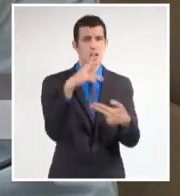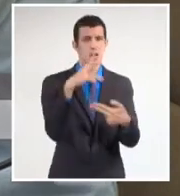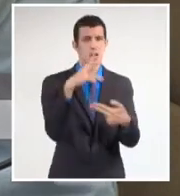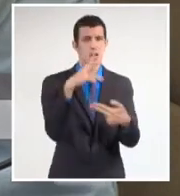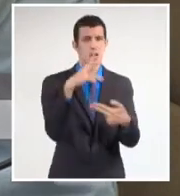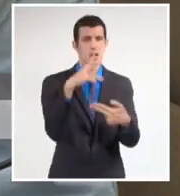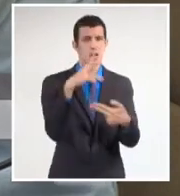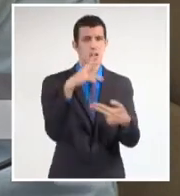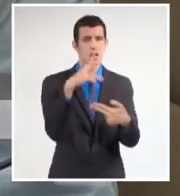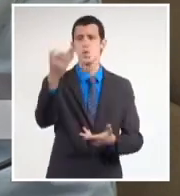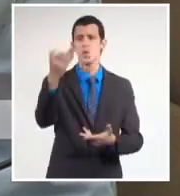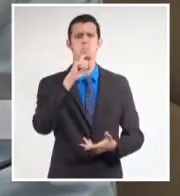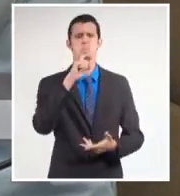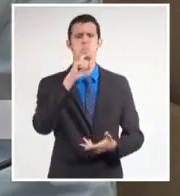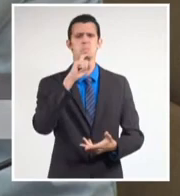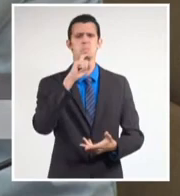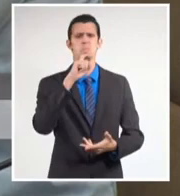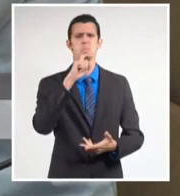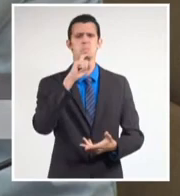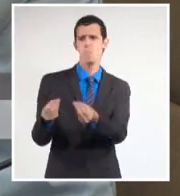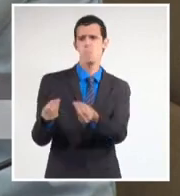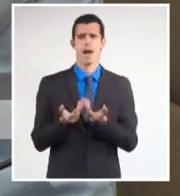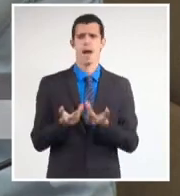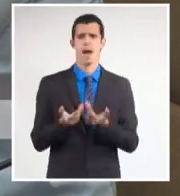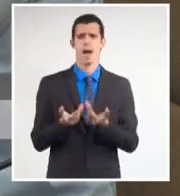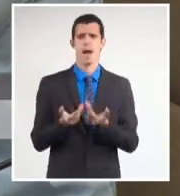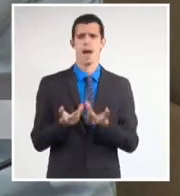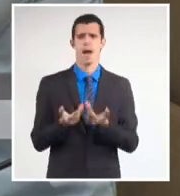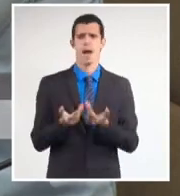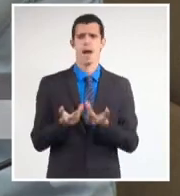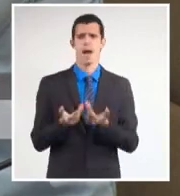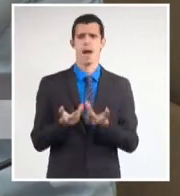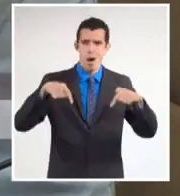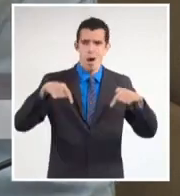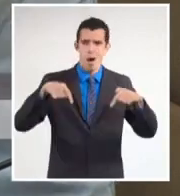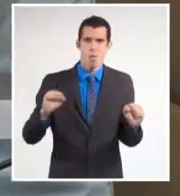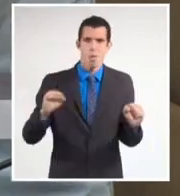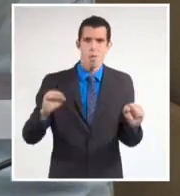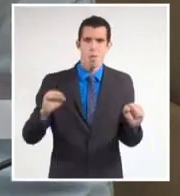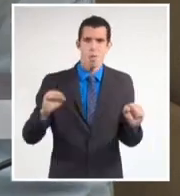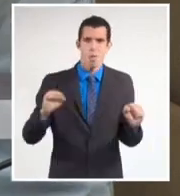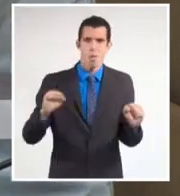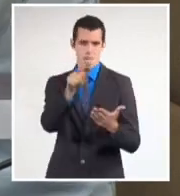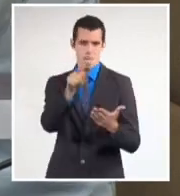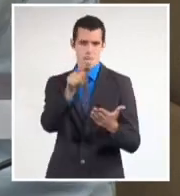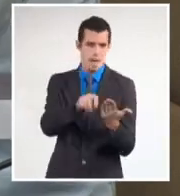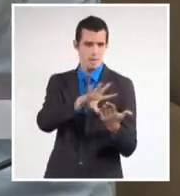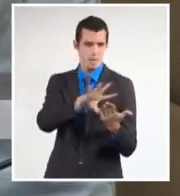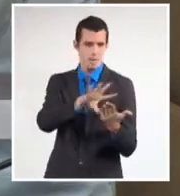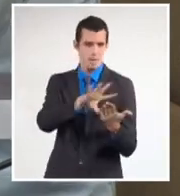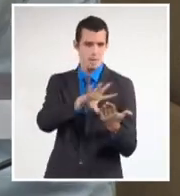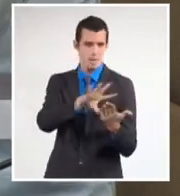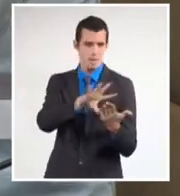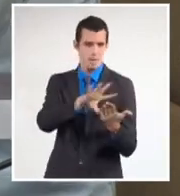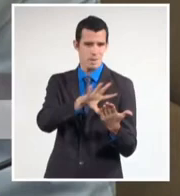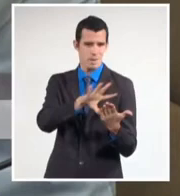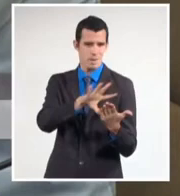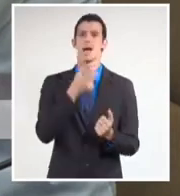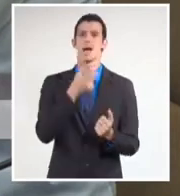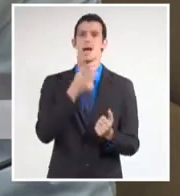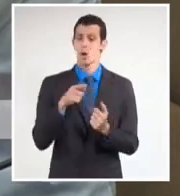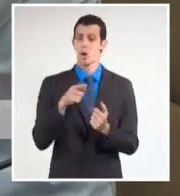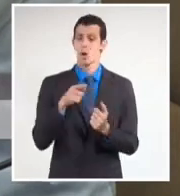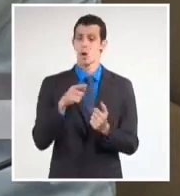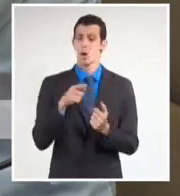haber optimismo, puede haber voluntad, pero después el orden práctico no se cumple. Y esto es una etapa que hay que lograr también un mayor acercamiento entre